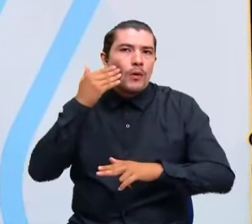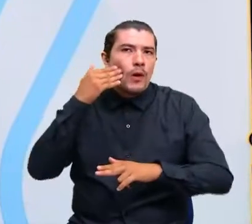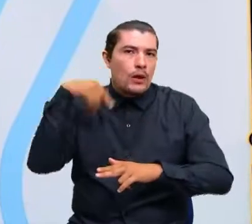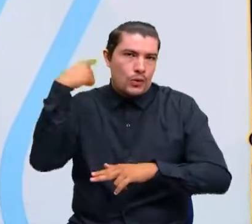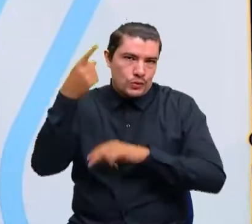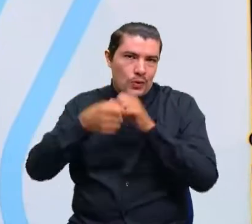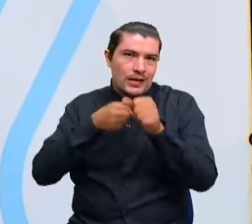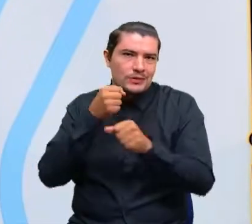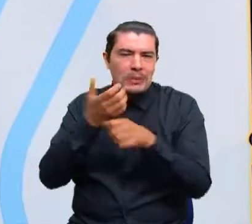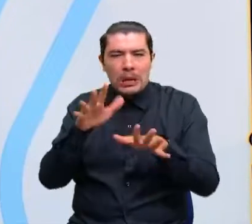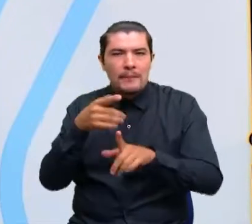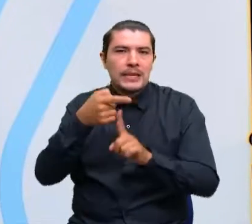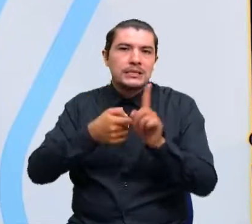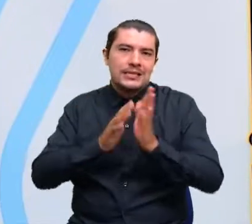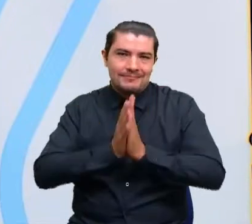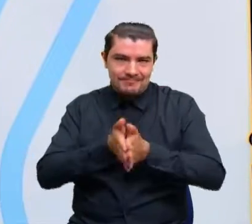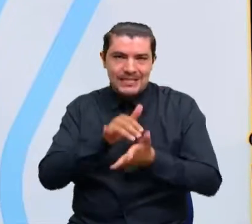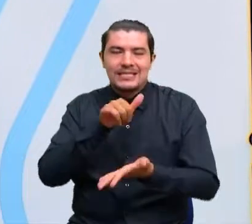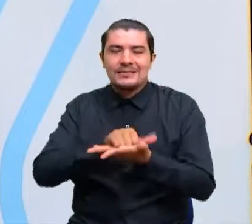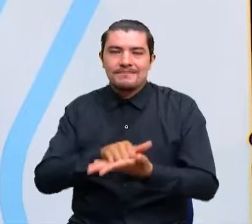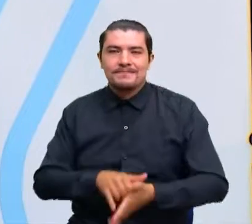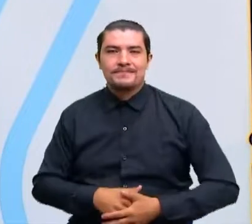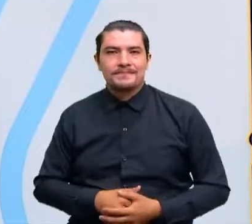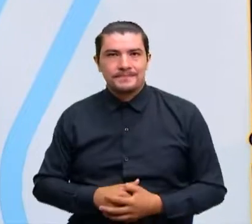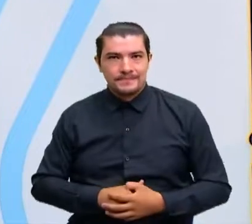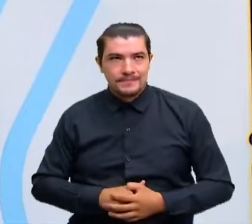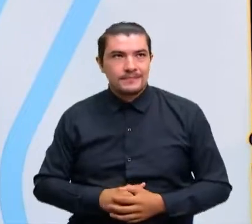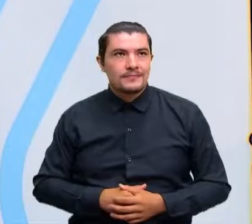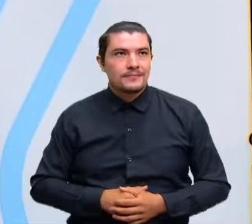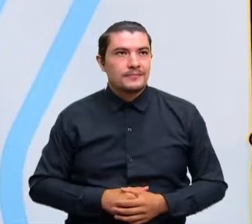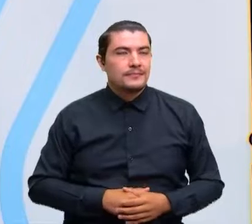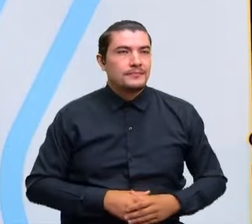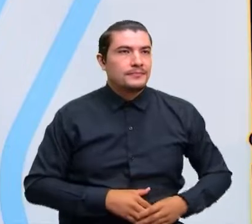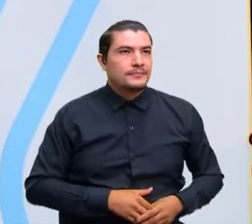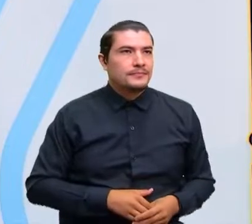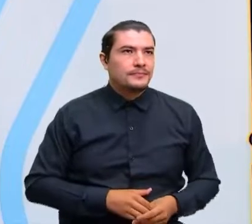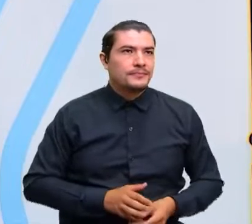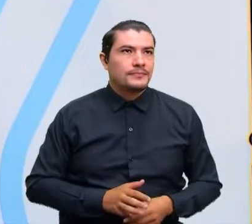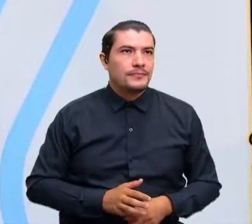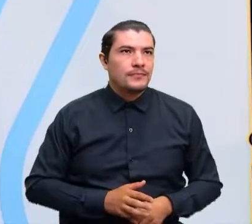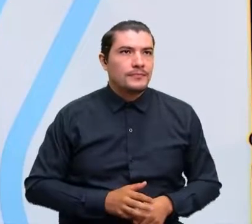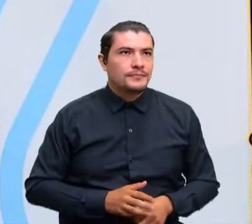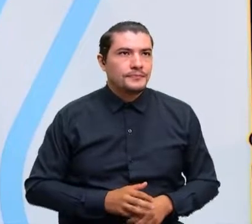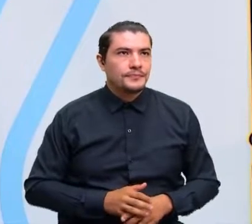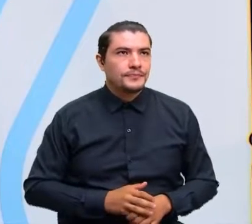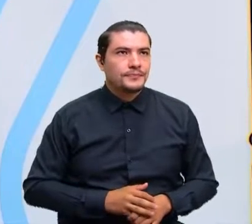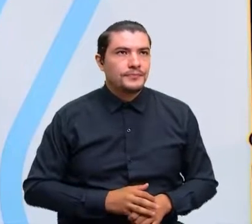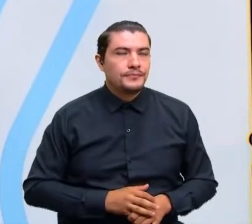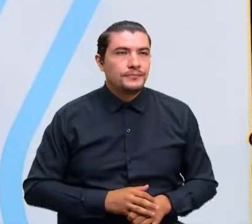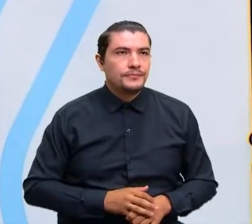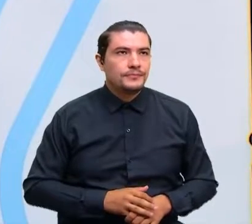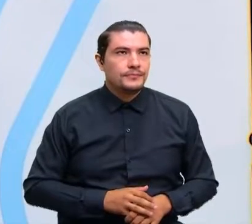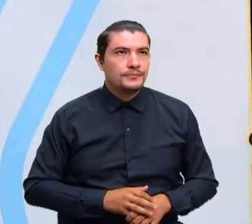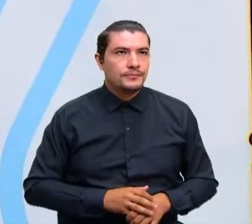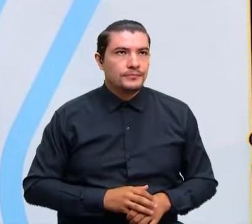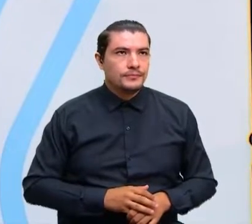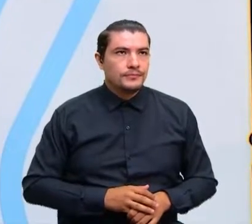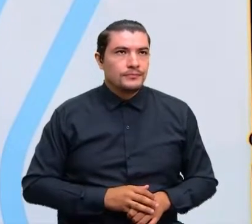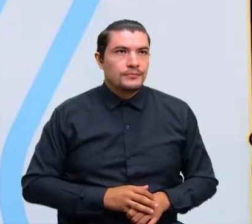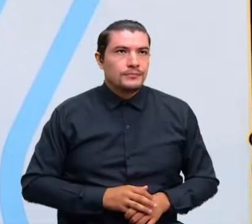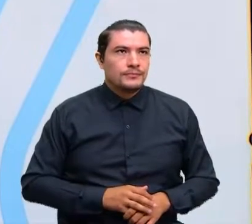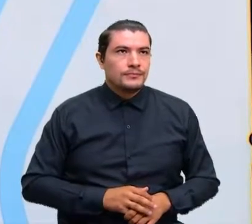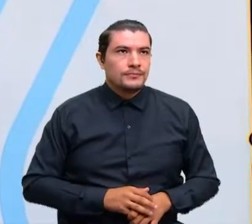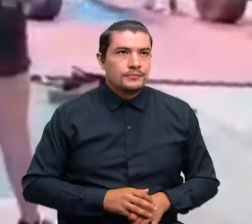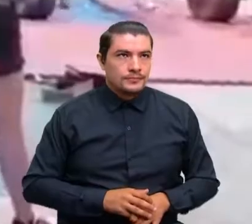y dos equipos de Norte de Santander participaron en la Copa CrossFit cumplida este fin de semana en Girón, Santander y durante 3 días de máxima